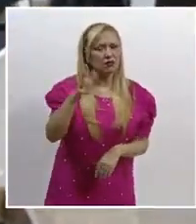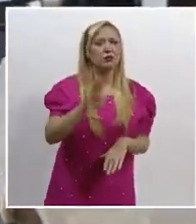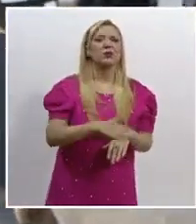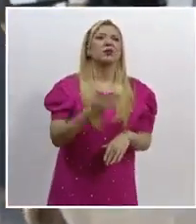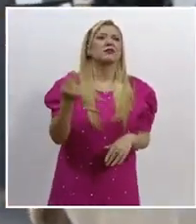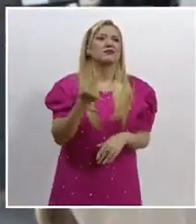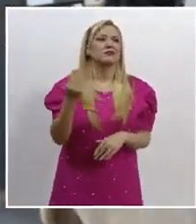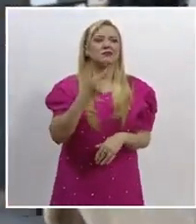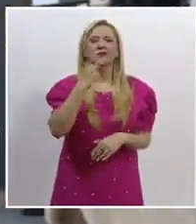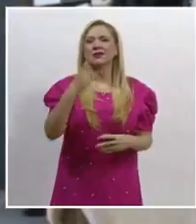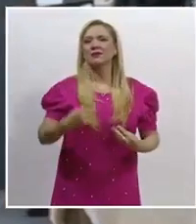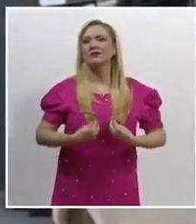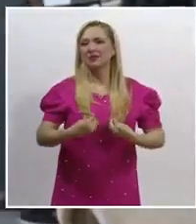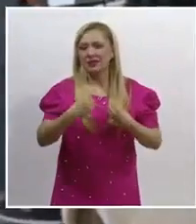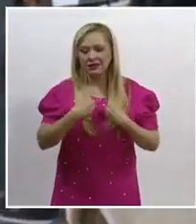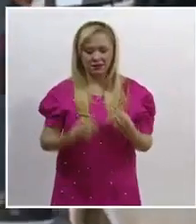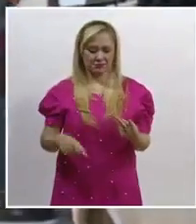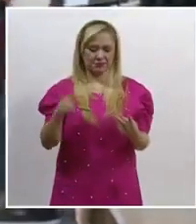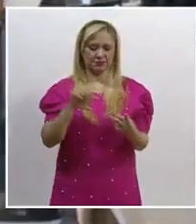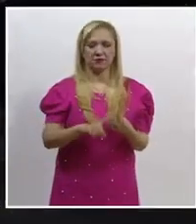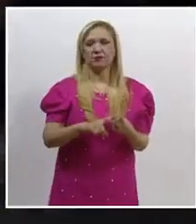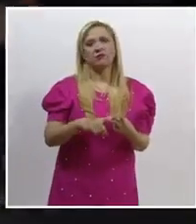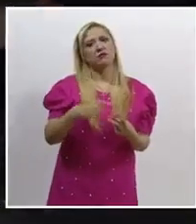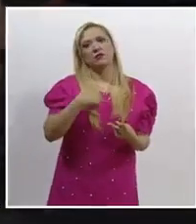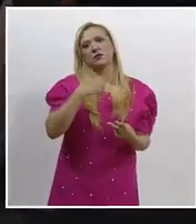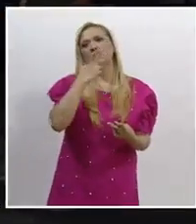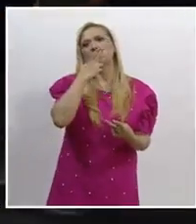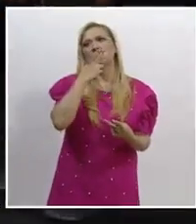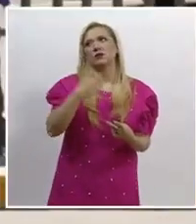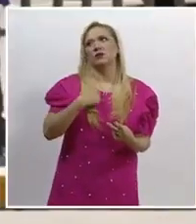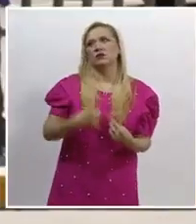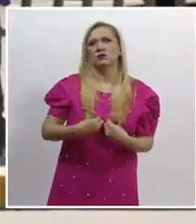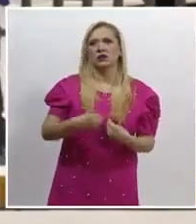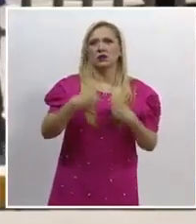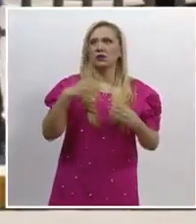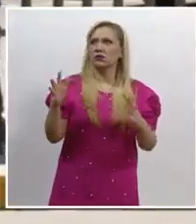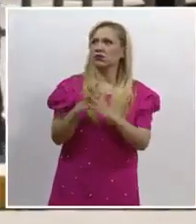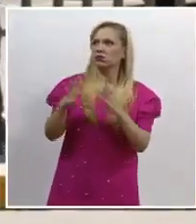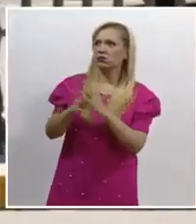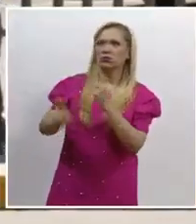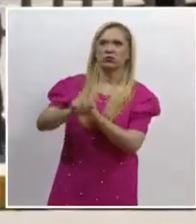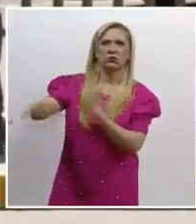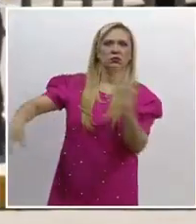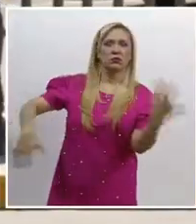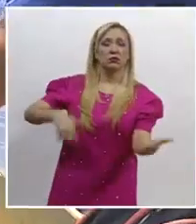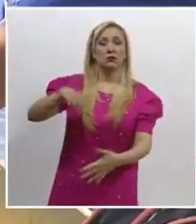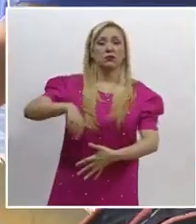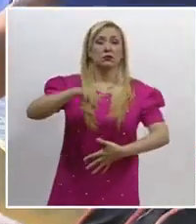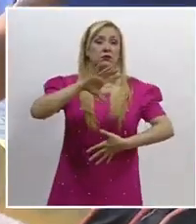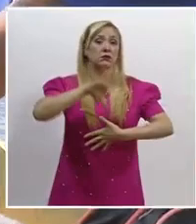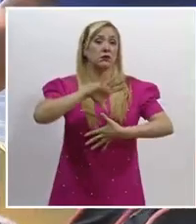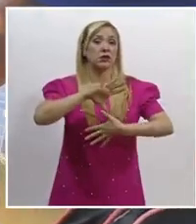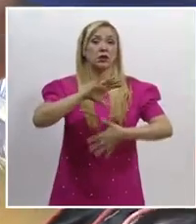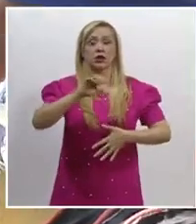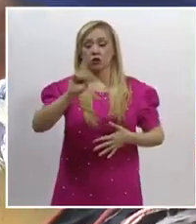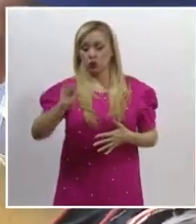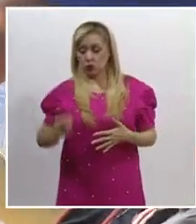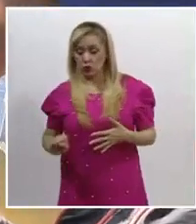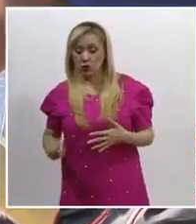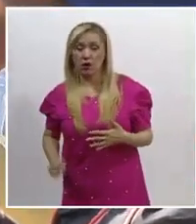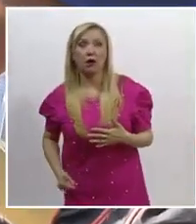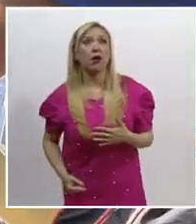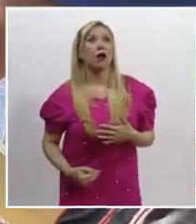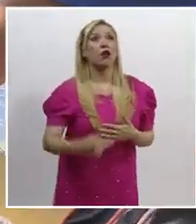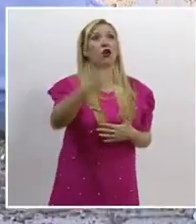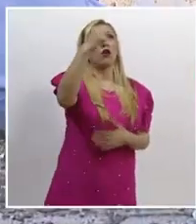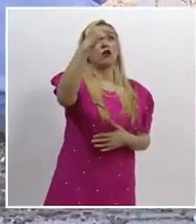mejores condiciones, otros para conservar su vida. La migración en América ha tenido una tendencia de sur a norte, sin embargo, esta situación